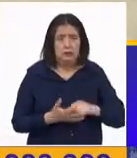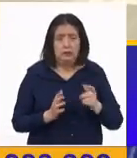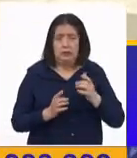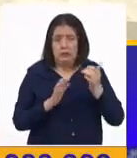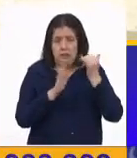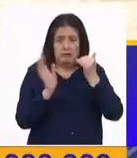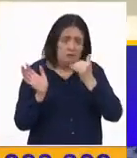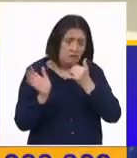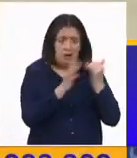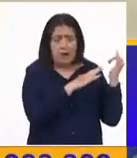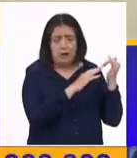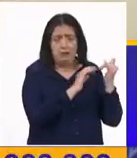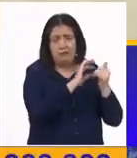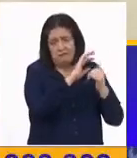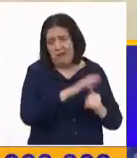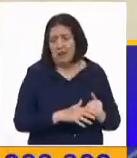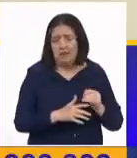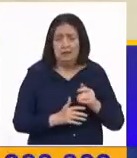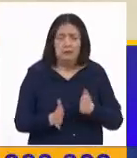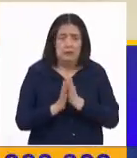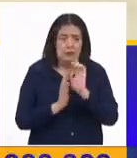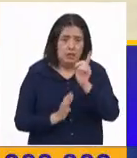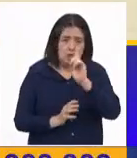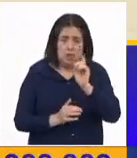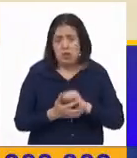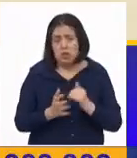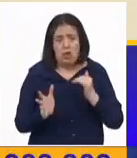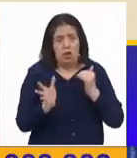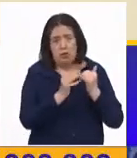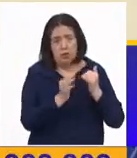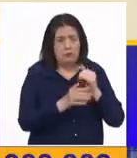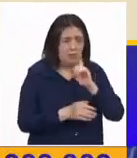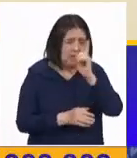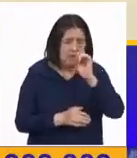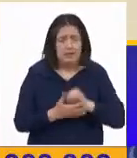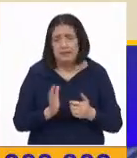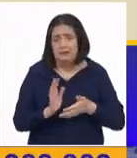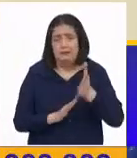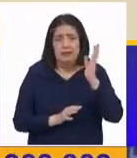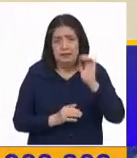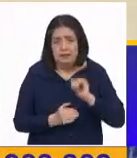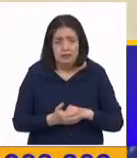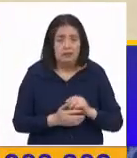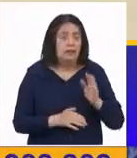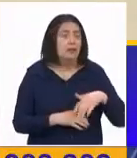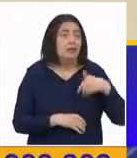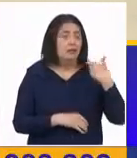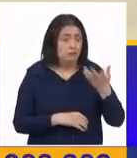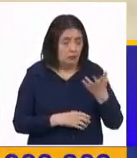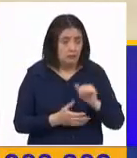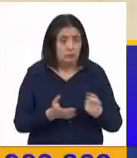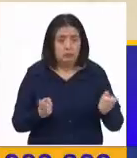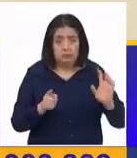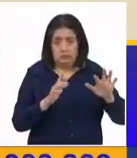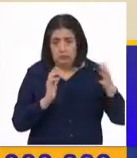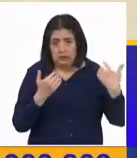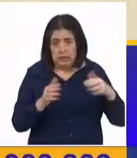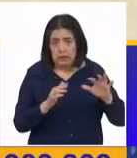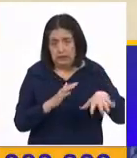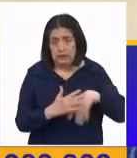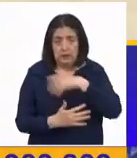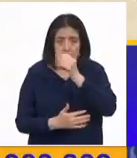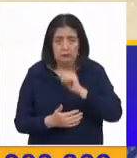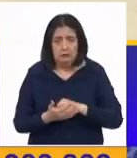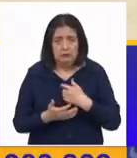la cámara de Jaime, se la baja, le pide que no grabe, que se retire. Después, ya cuando salimos,